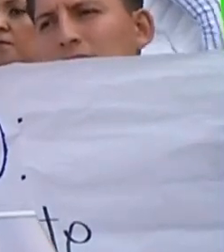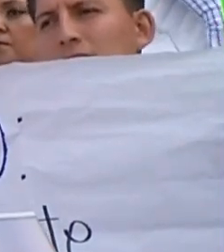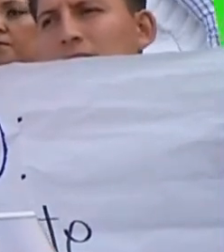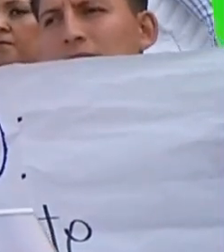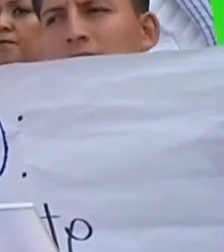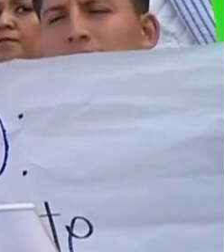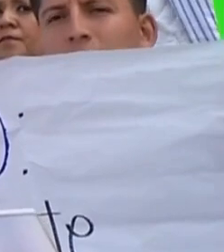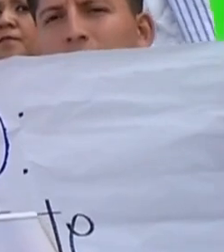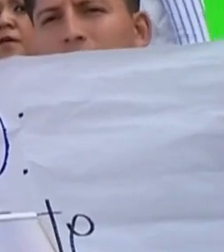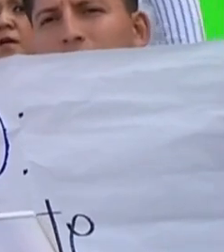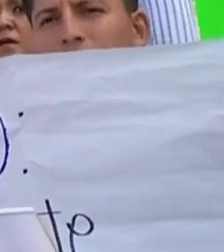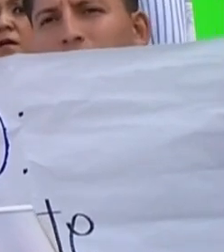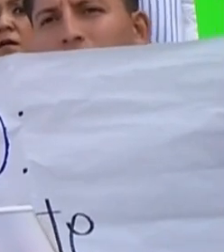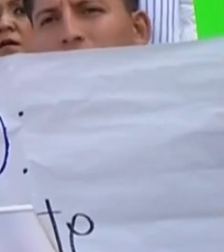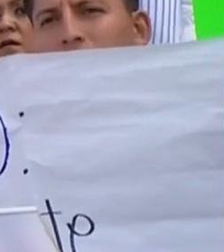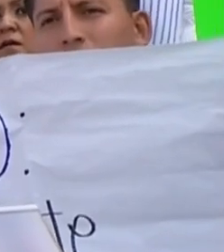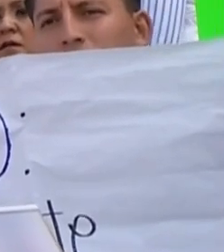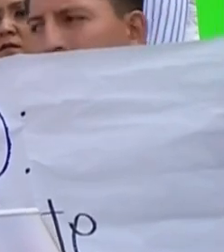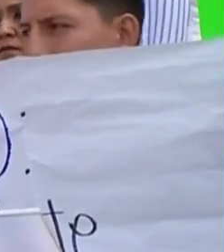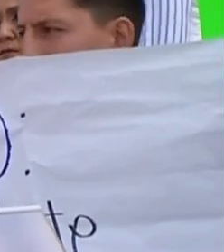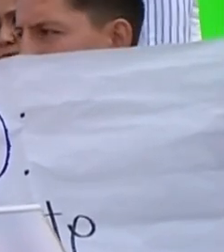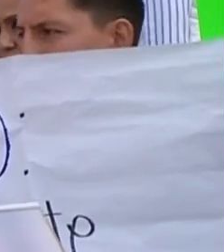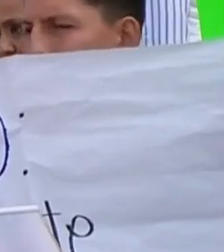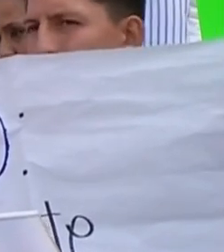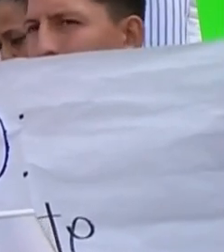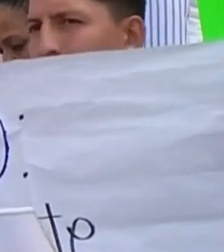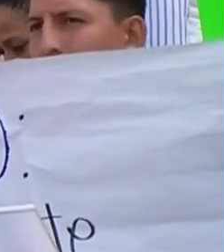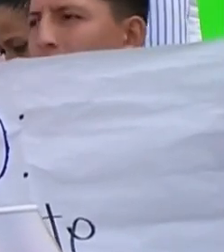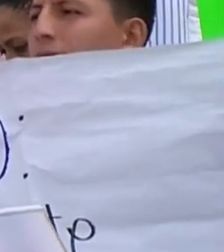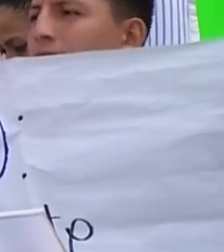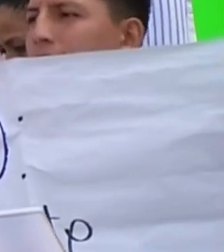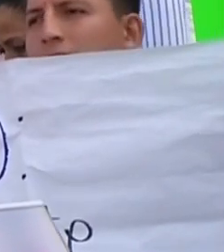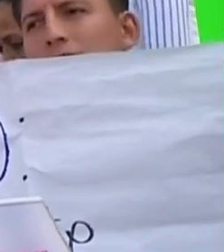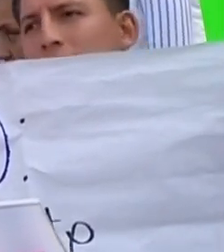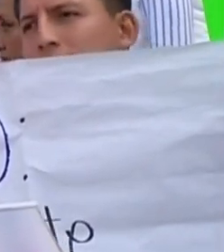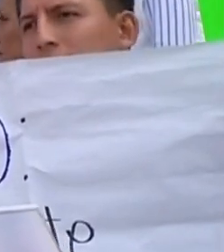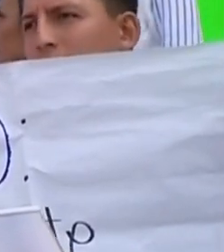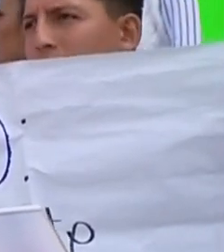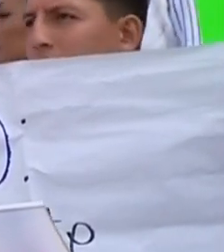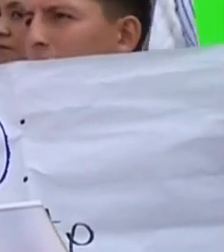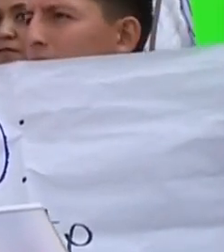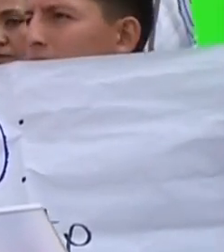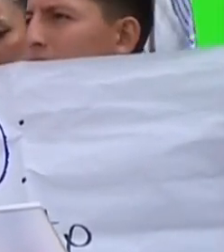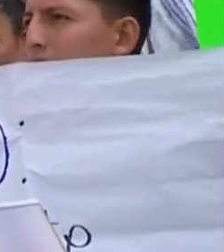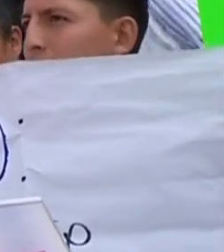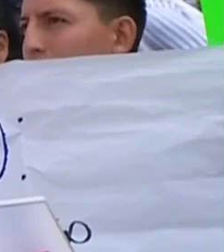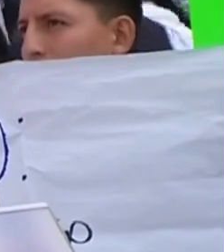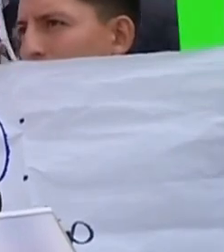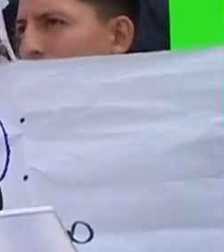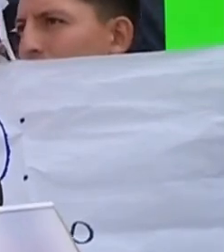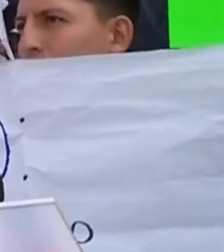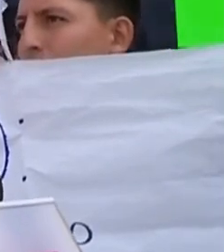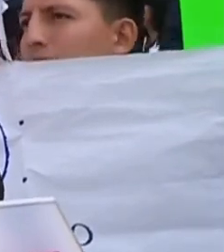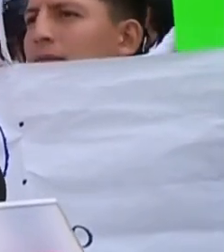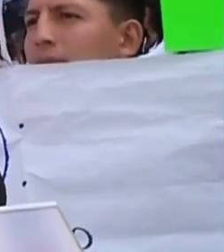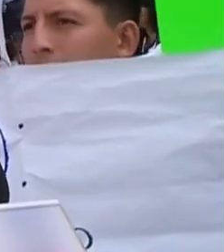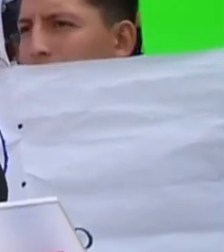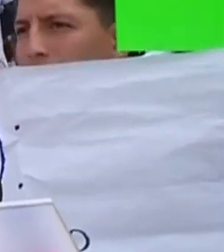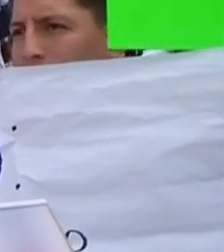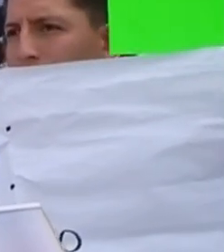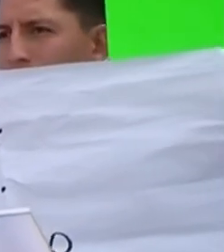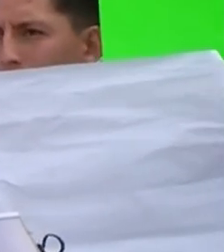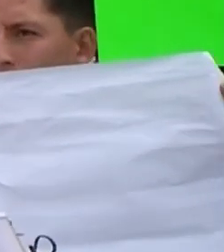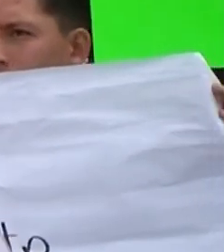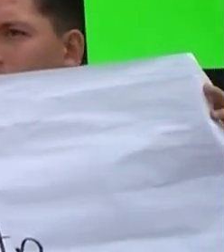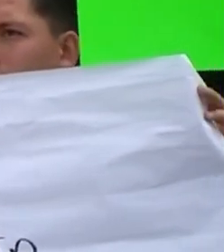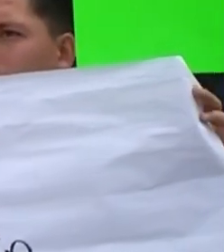varios los que se integran. No te puedo decir a ciencia cierta de cuáles son y de qué forma se verán